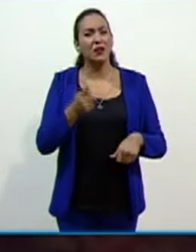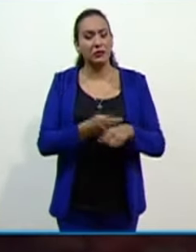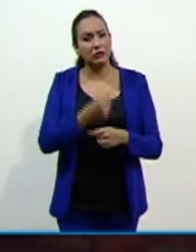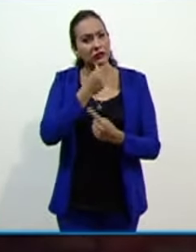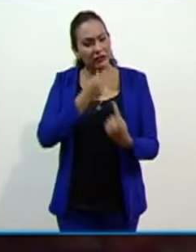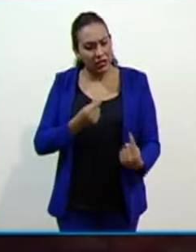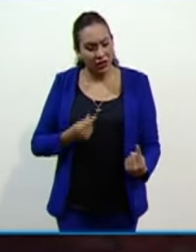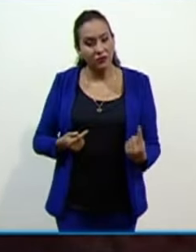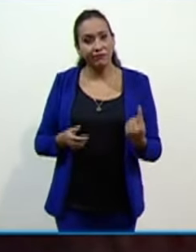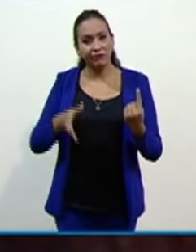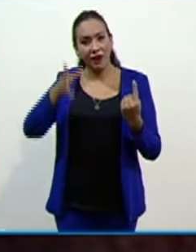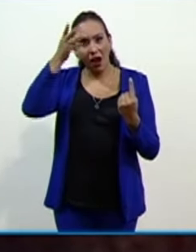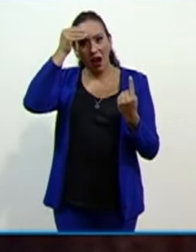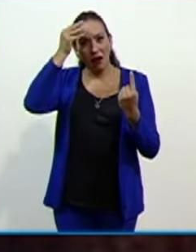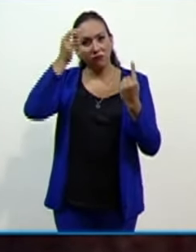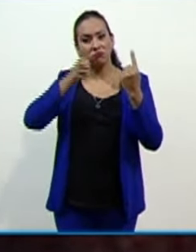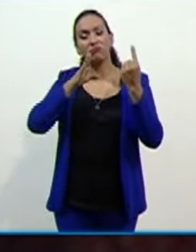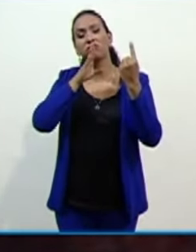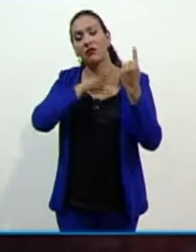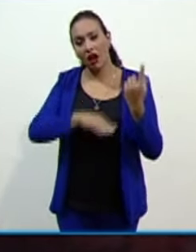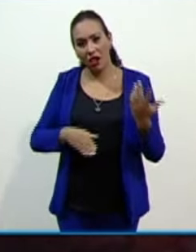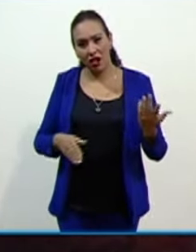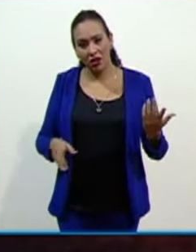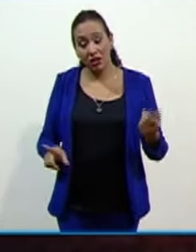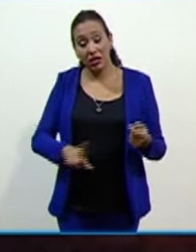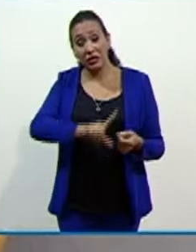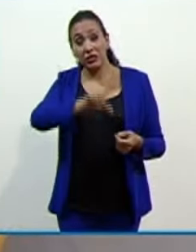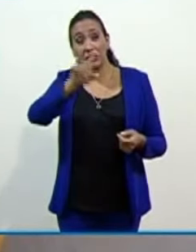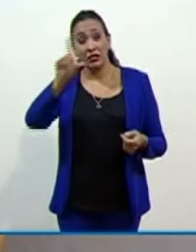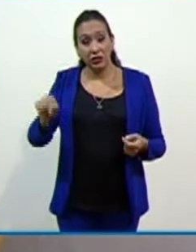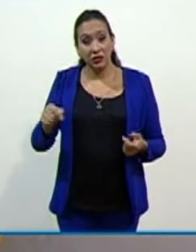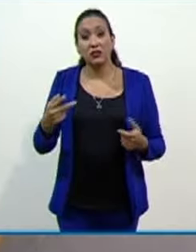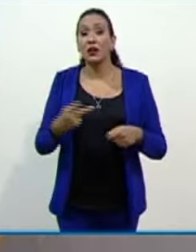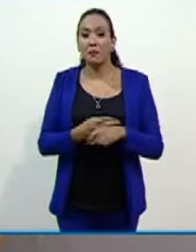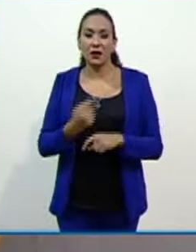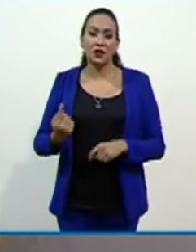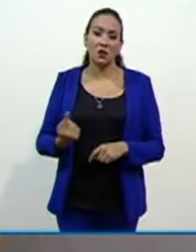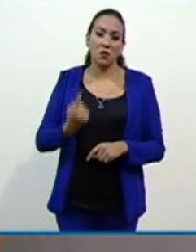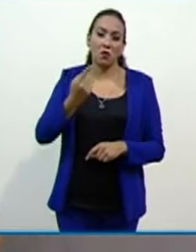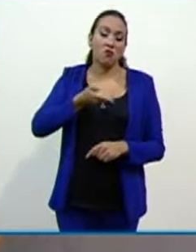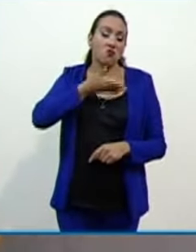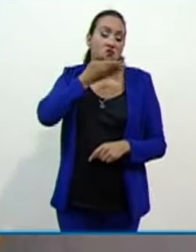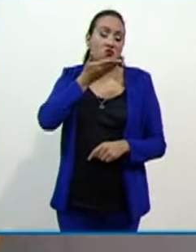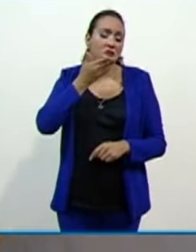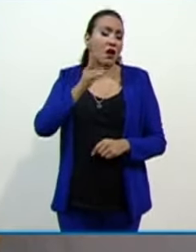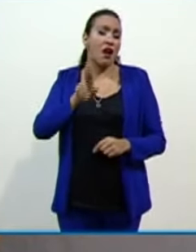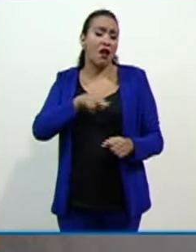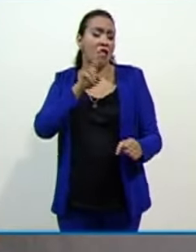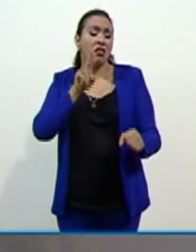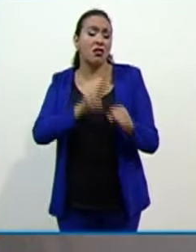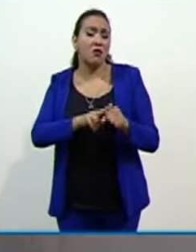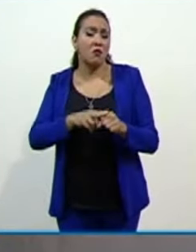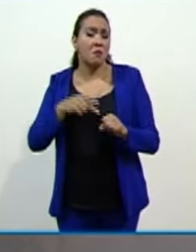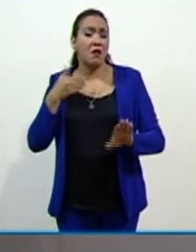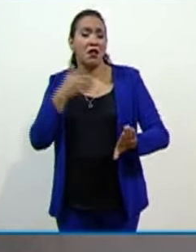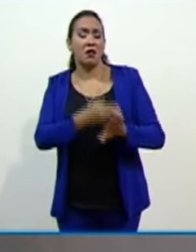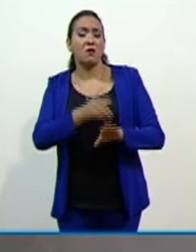su desarrollo, constituyen un elemento central en la perpetuación de la violencia de género como fenómeno